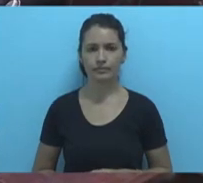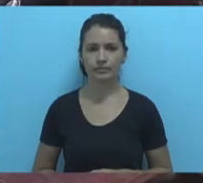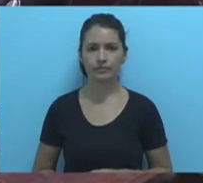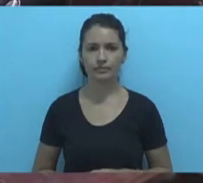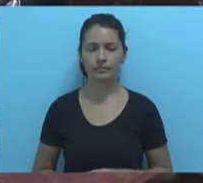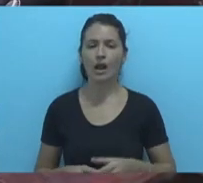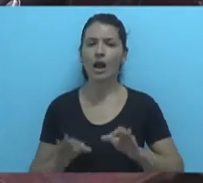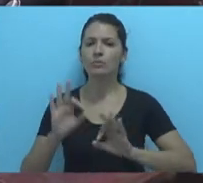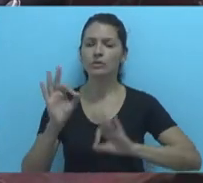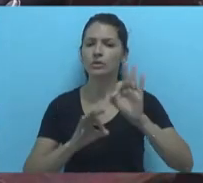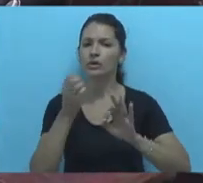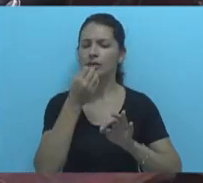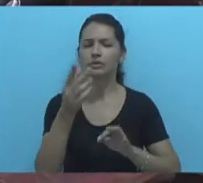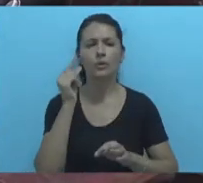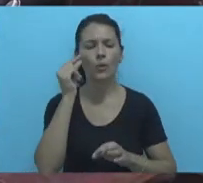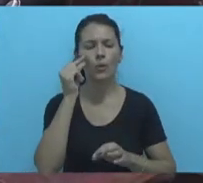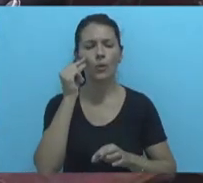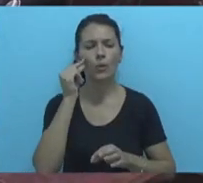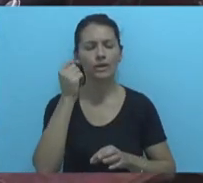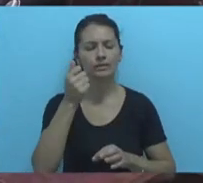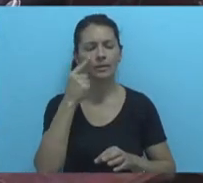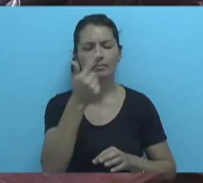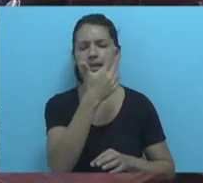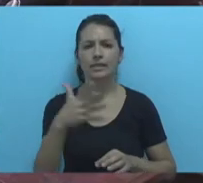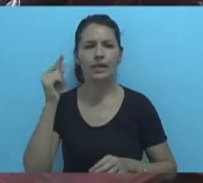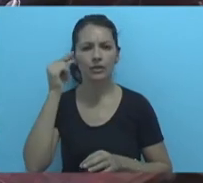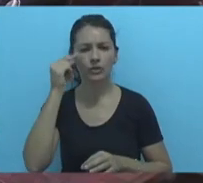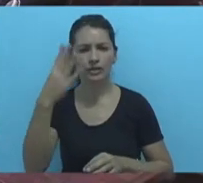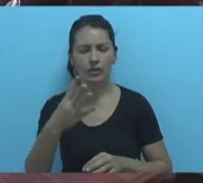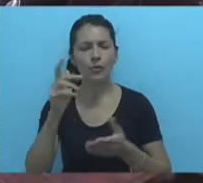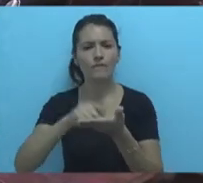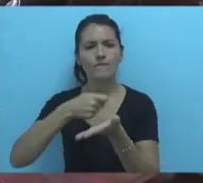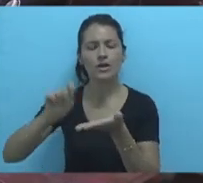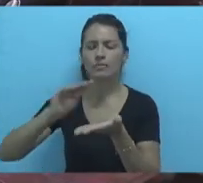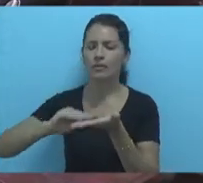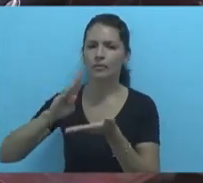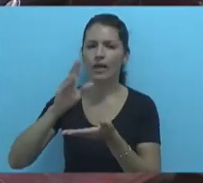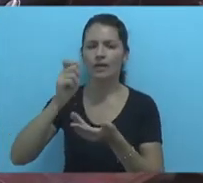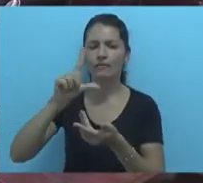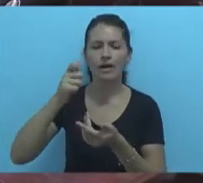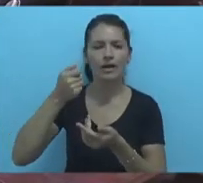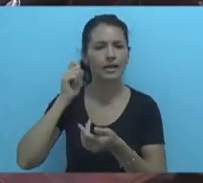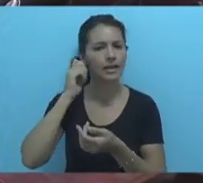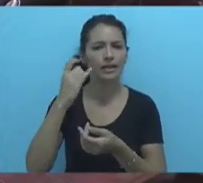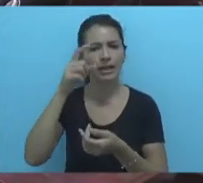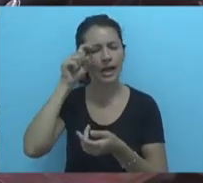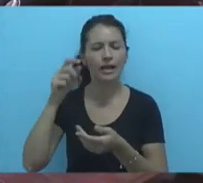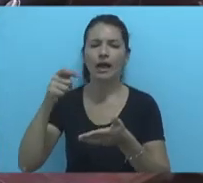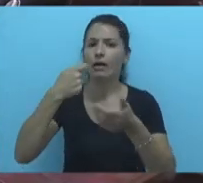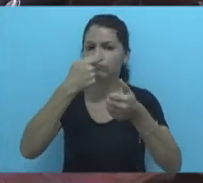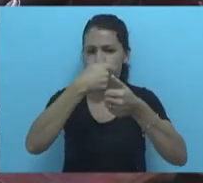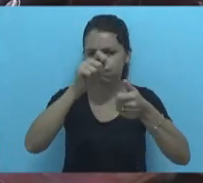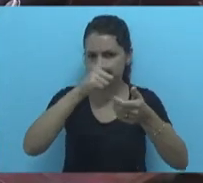Proyecto de declaración 46.534, diputada Balaguer, conjuntamente con la firma diputada Paciotti, Florito, De Ponti,